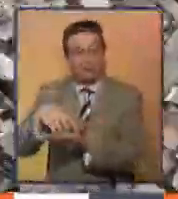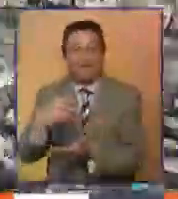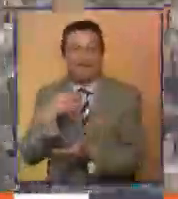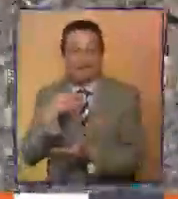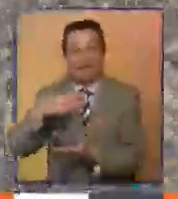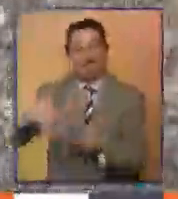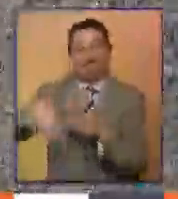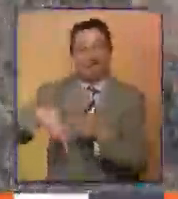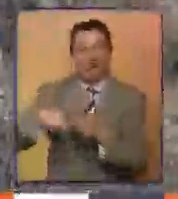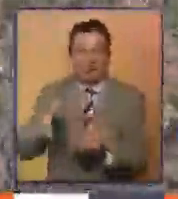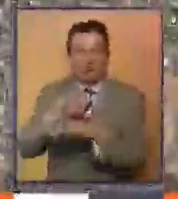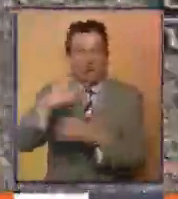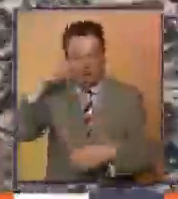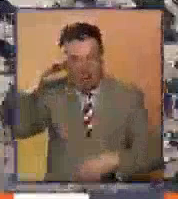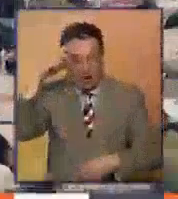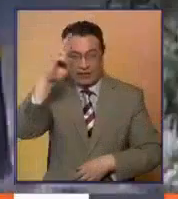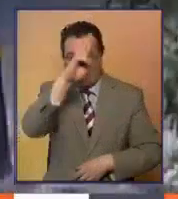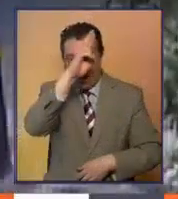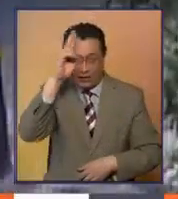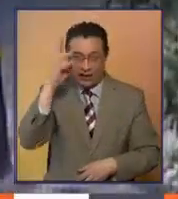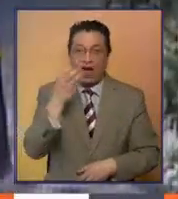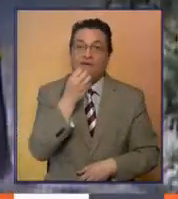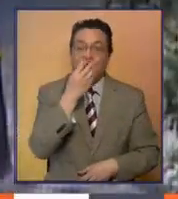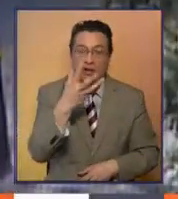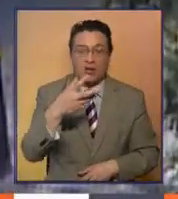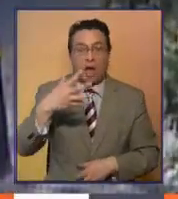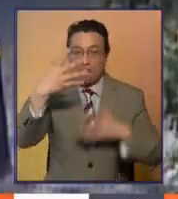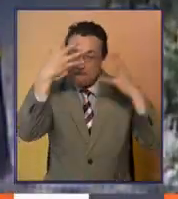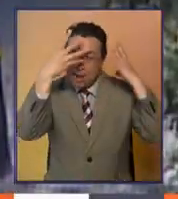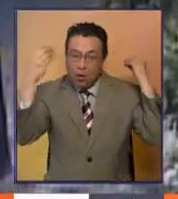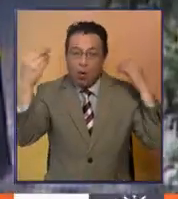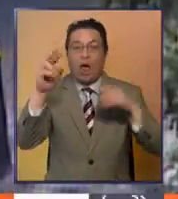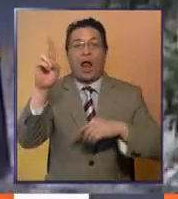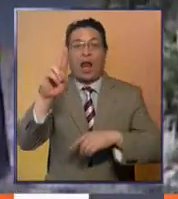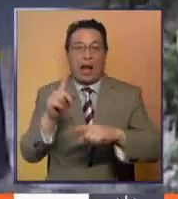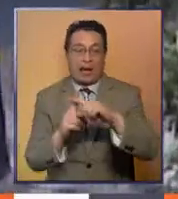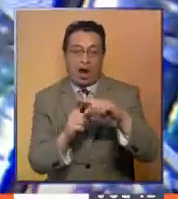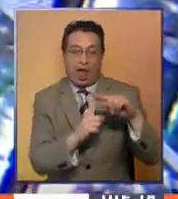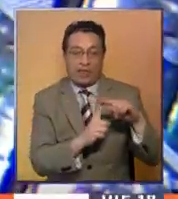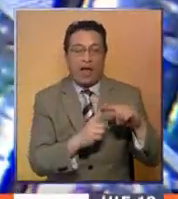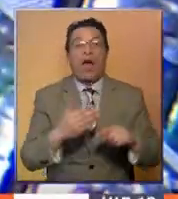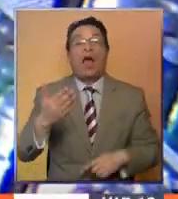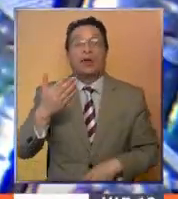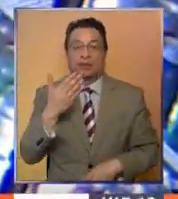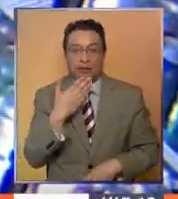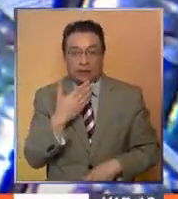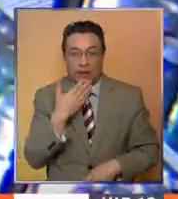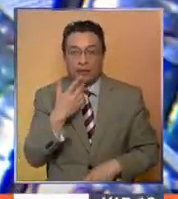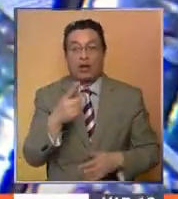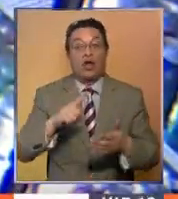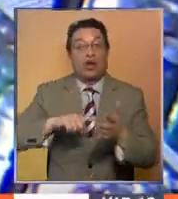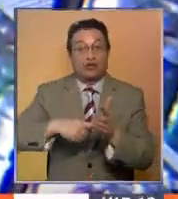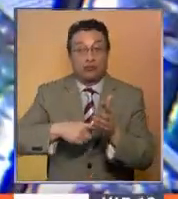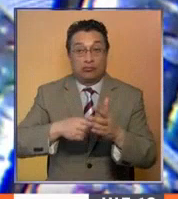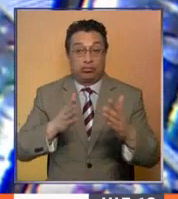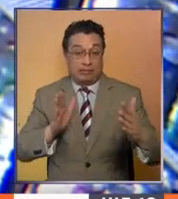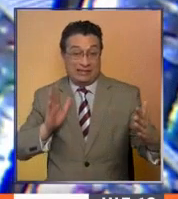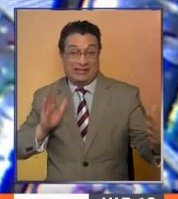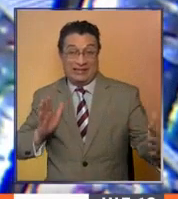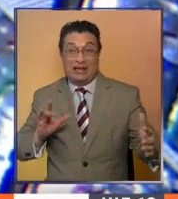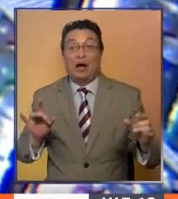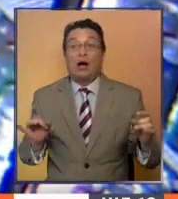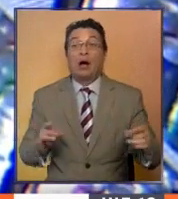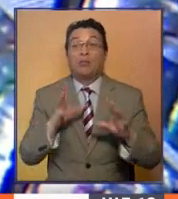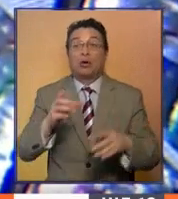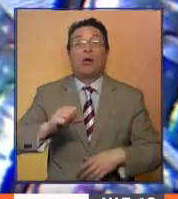a evidencia la reina la florida macul recoleta también utilizaban destornilladores de gran tamaño si alguien osaba